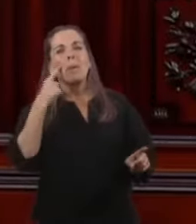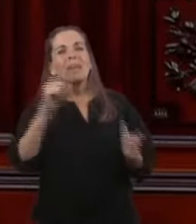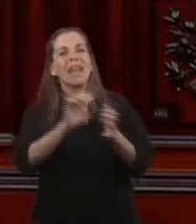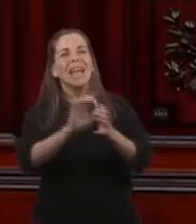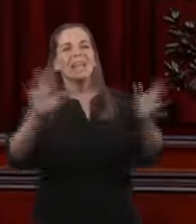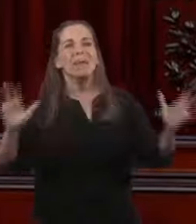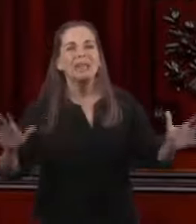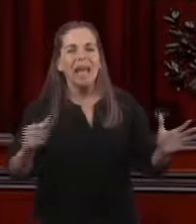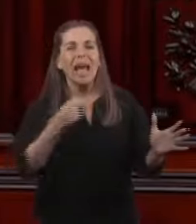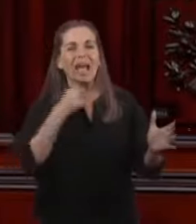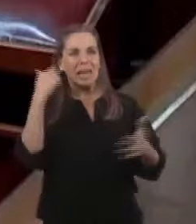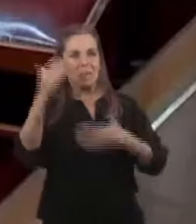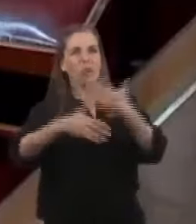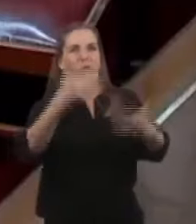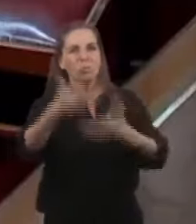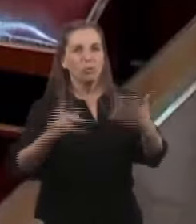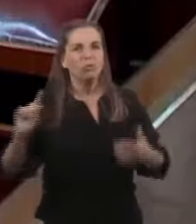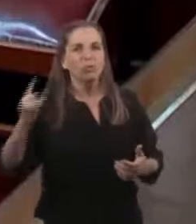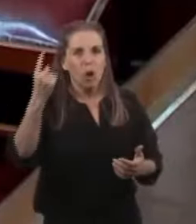piernas